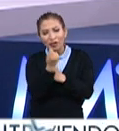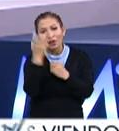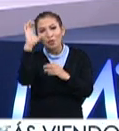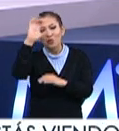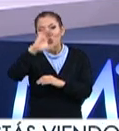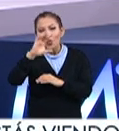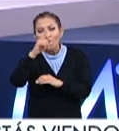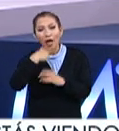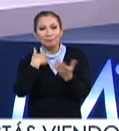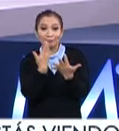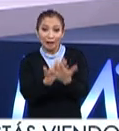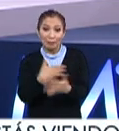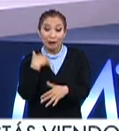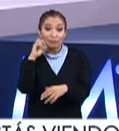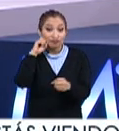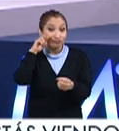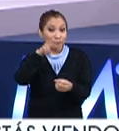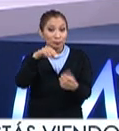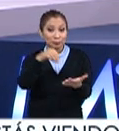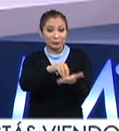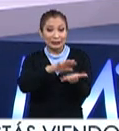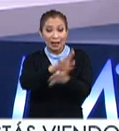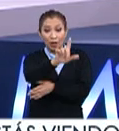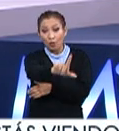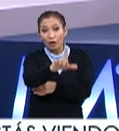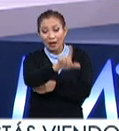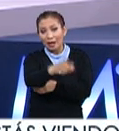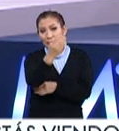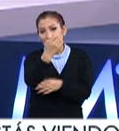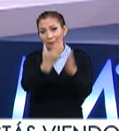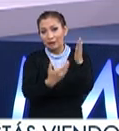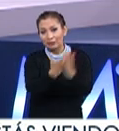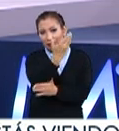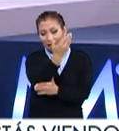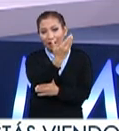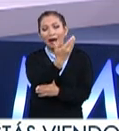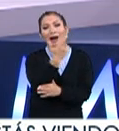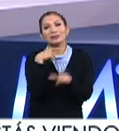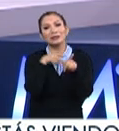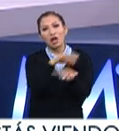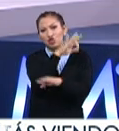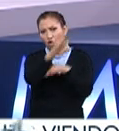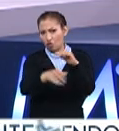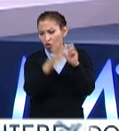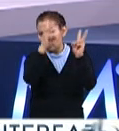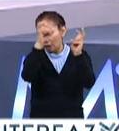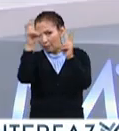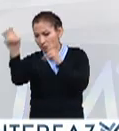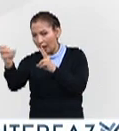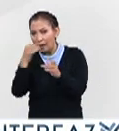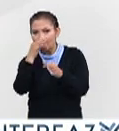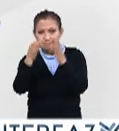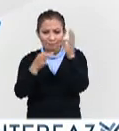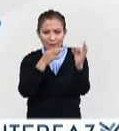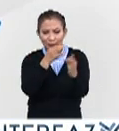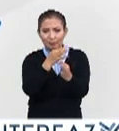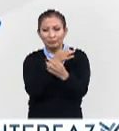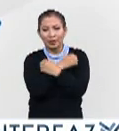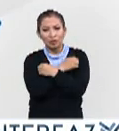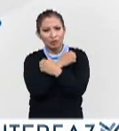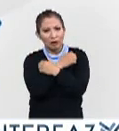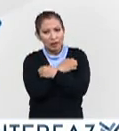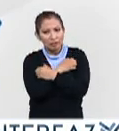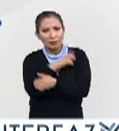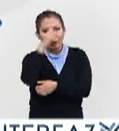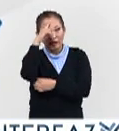tecnología, cultura. Los esperamos, tenemos una cita el próximo lunes a las 9 de la mañana. Sigan todos los contenidos de la Agencia de Información